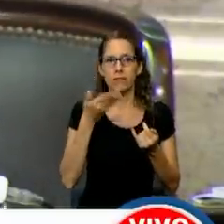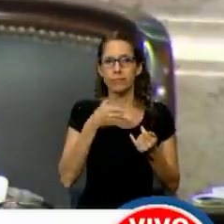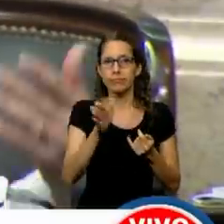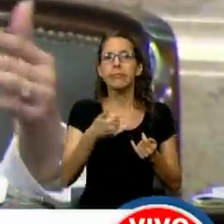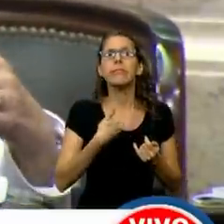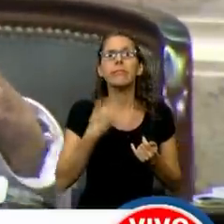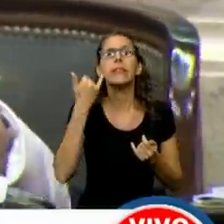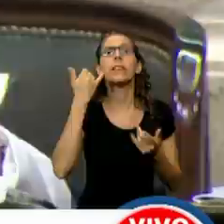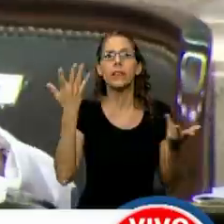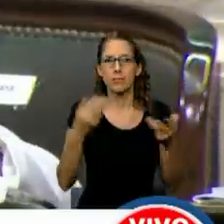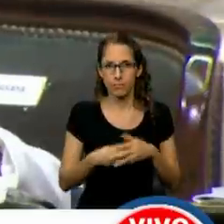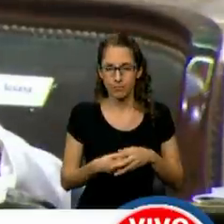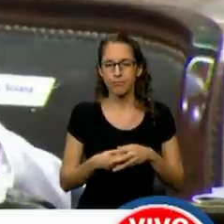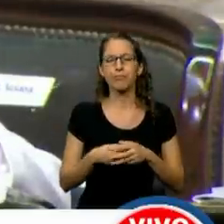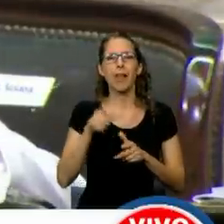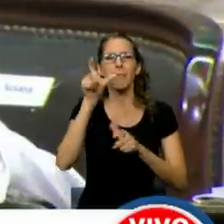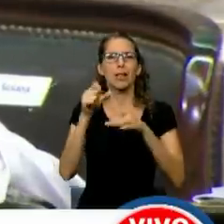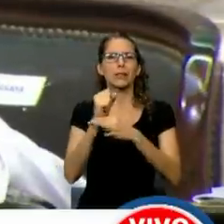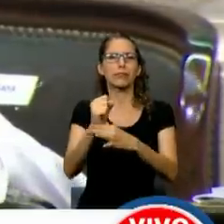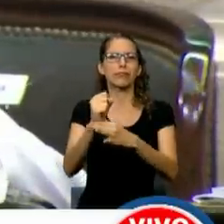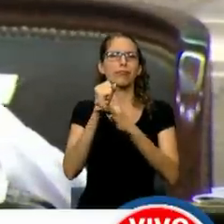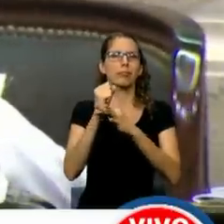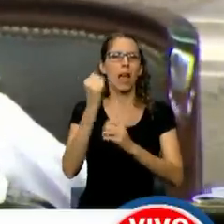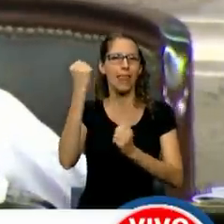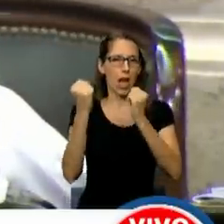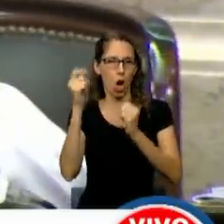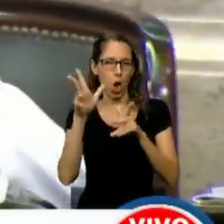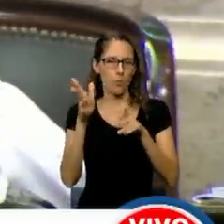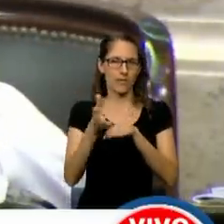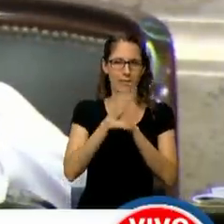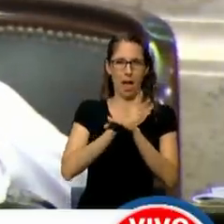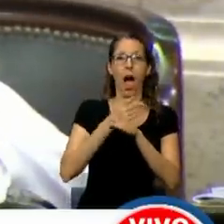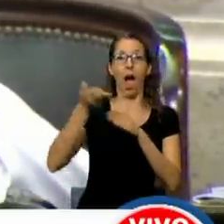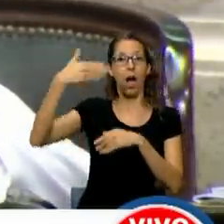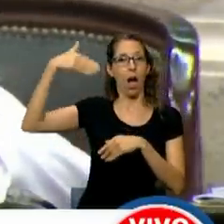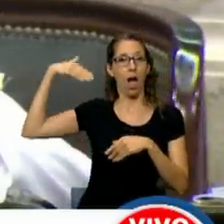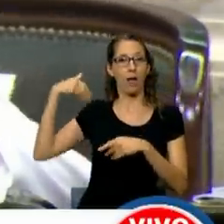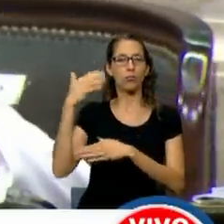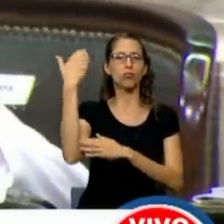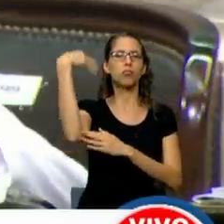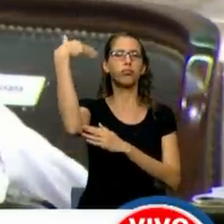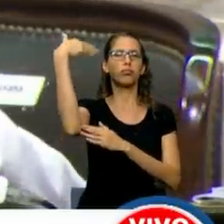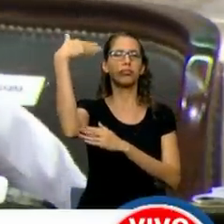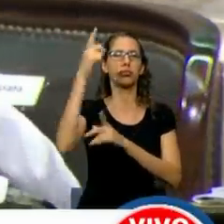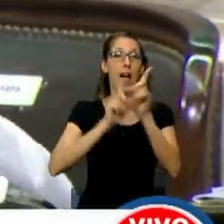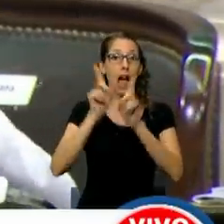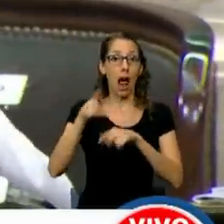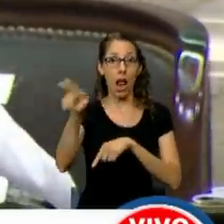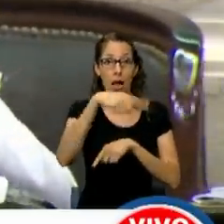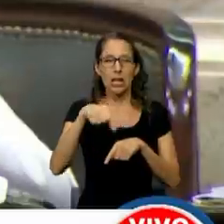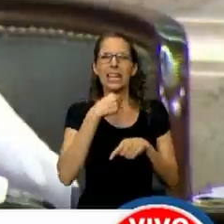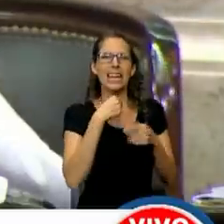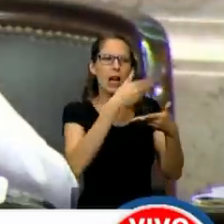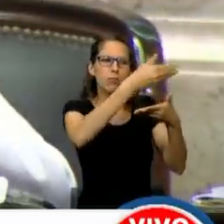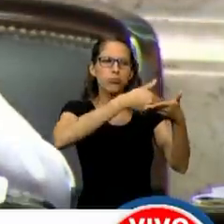los grandes economistas que me precedieron en el uso de la palabra han tratado de descifrar estos